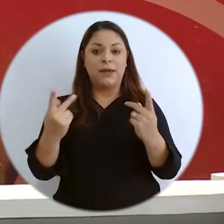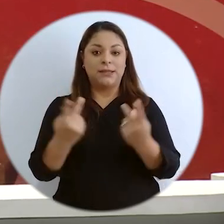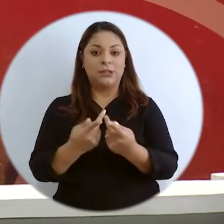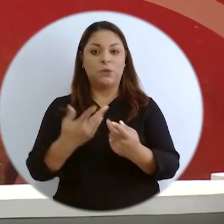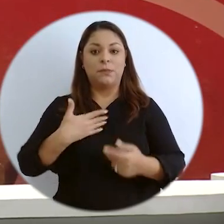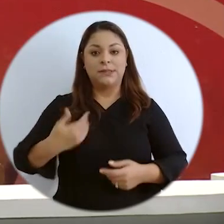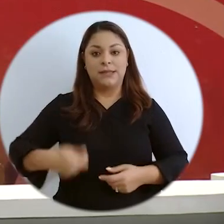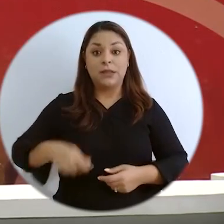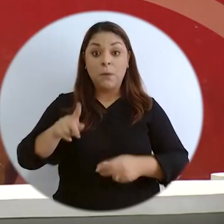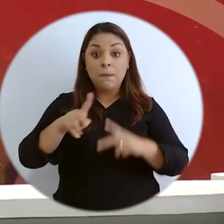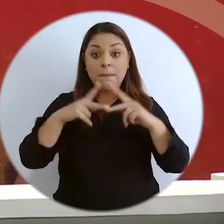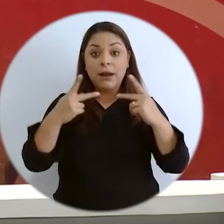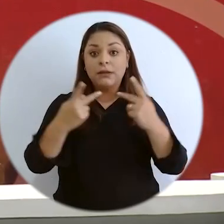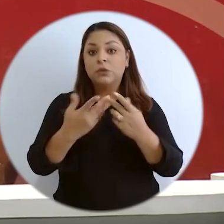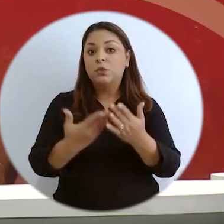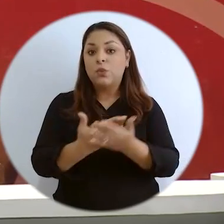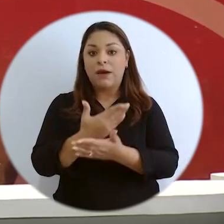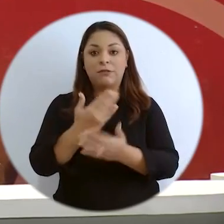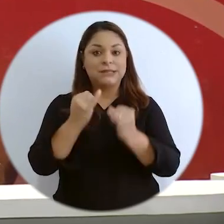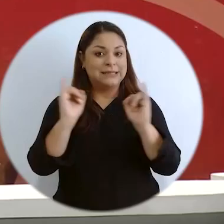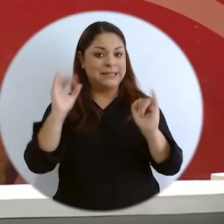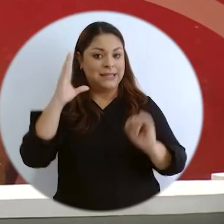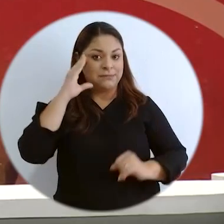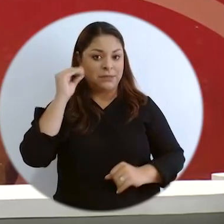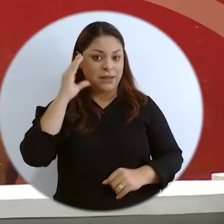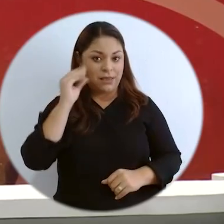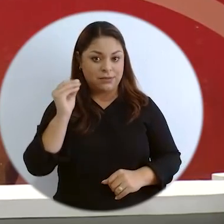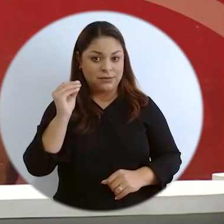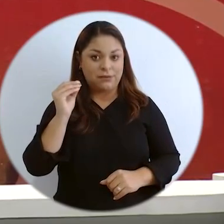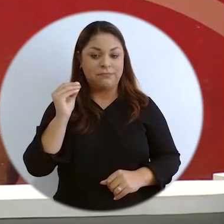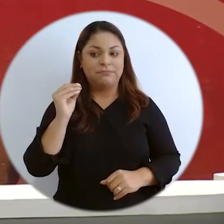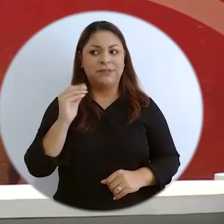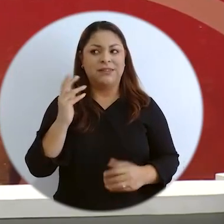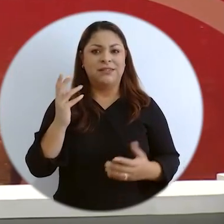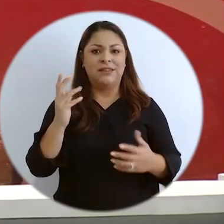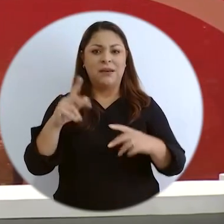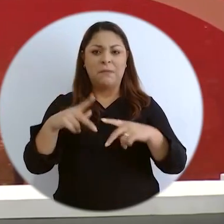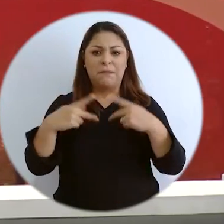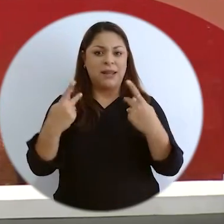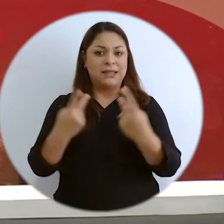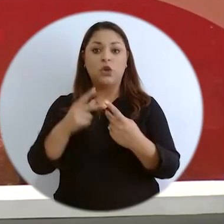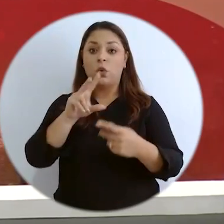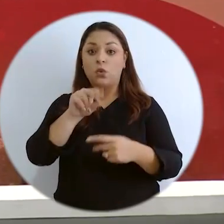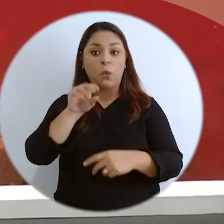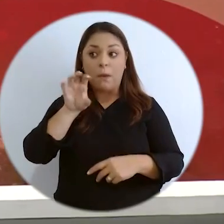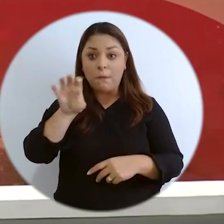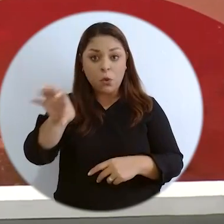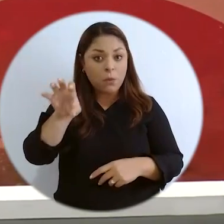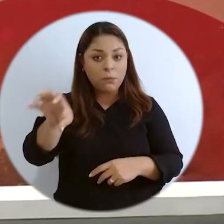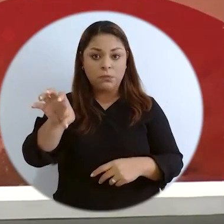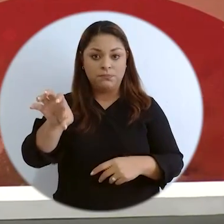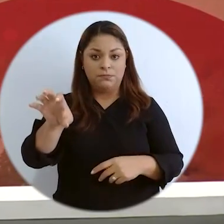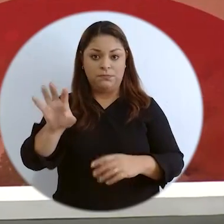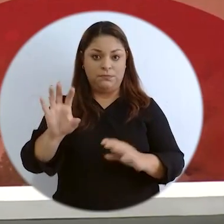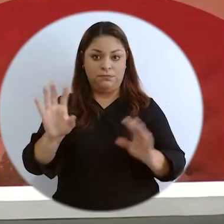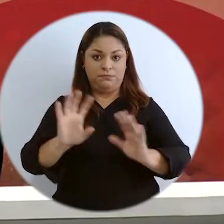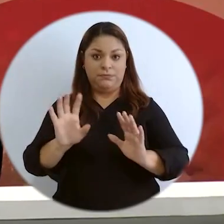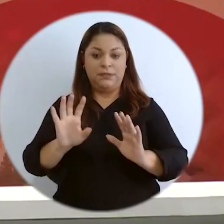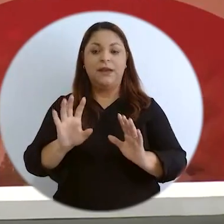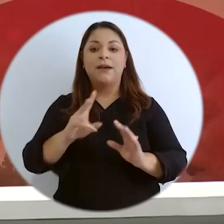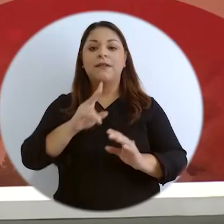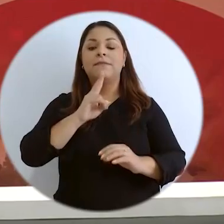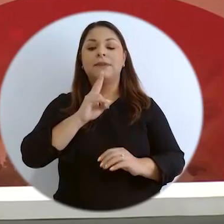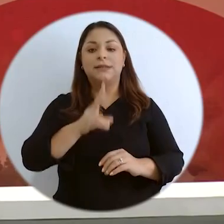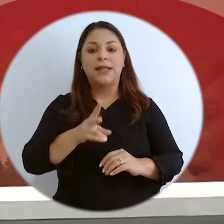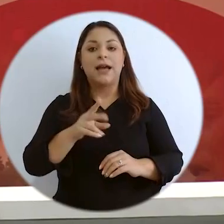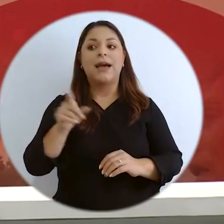presidente, no solamente era un partido nuevo, era un partido que no tenía experiencia. Incluso si nos podemos referir, ni siquiera era el partido del presidente. Vuelvo a recordar